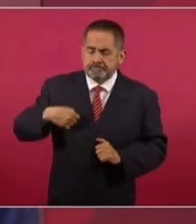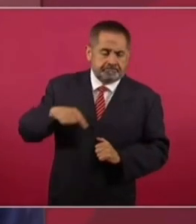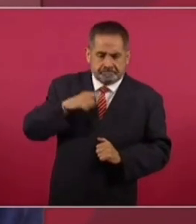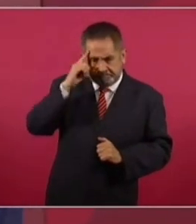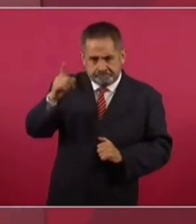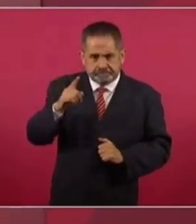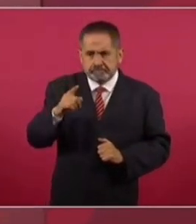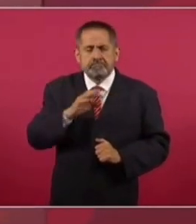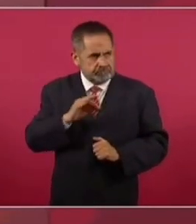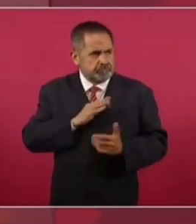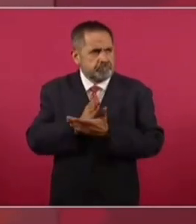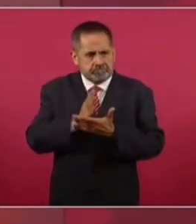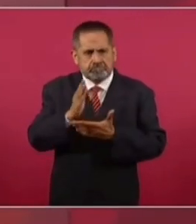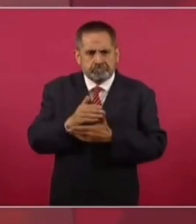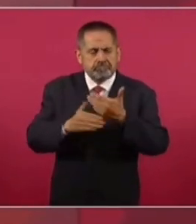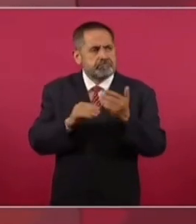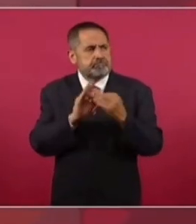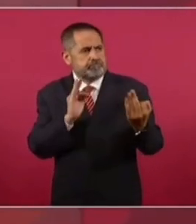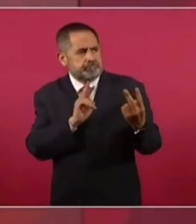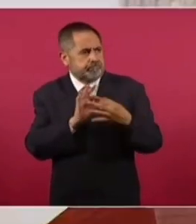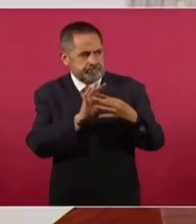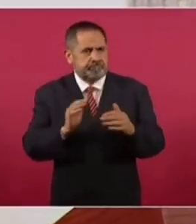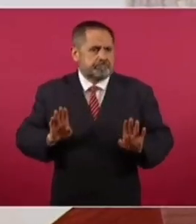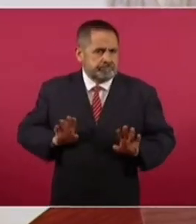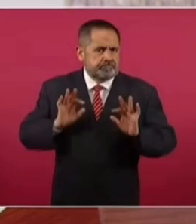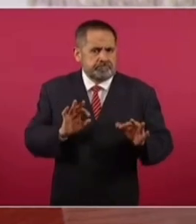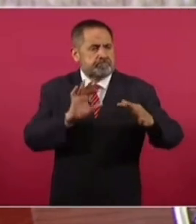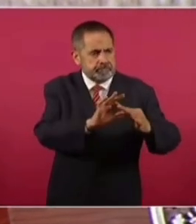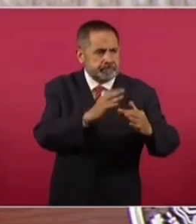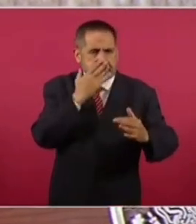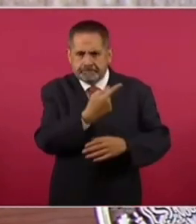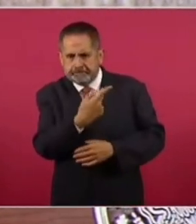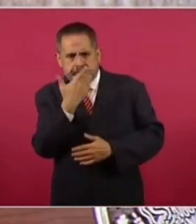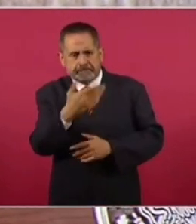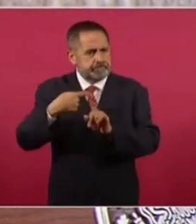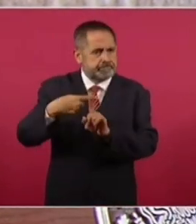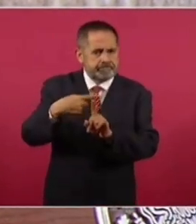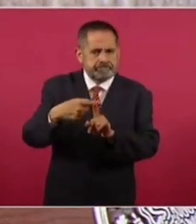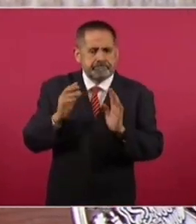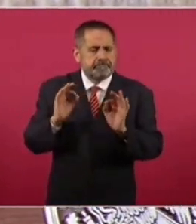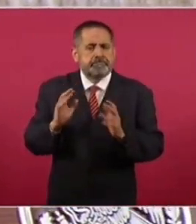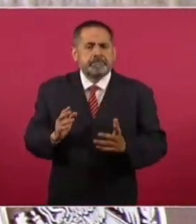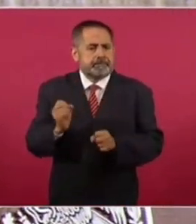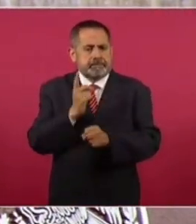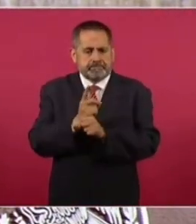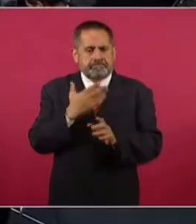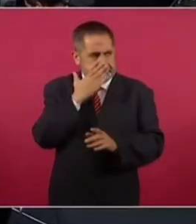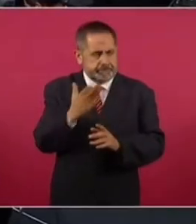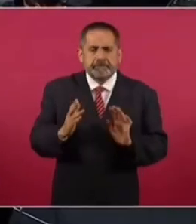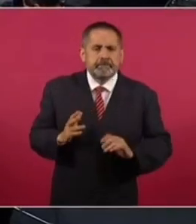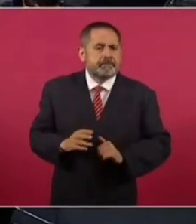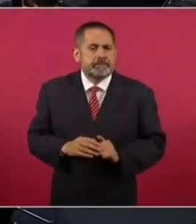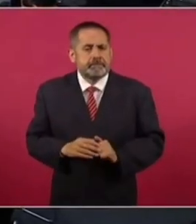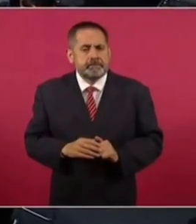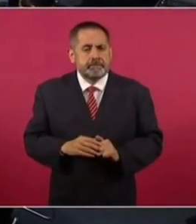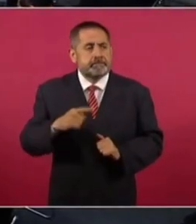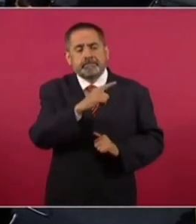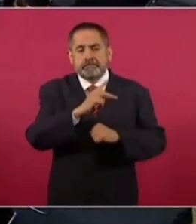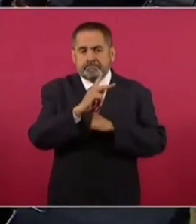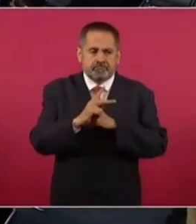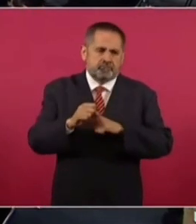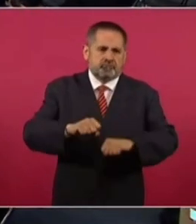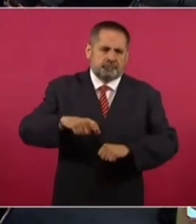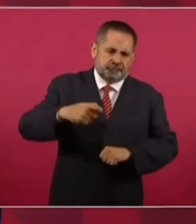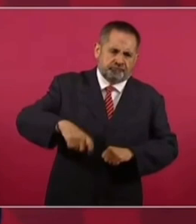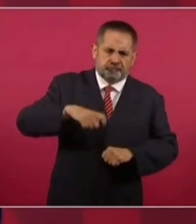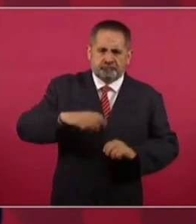tener muchas oportunidades por la vecindad y por tratarse del país con más